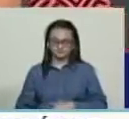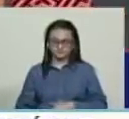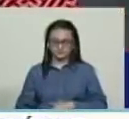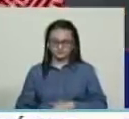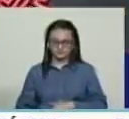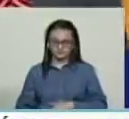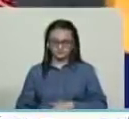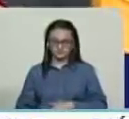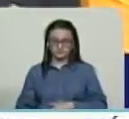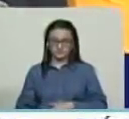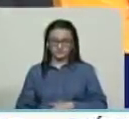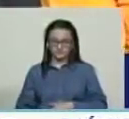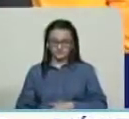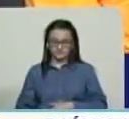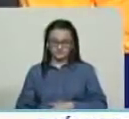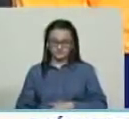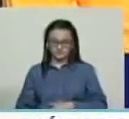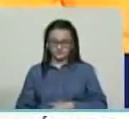no.